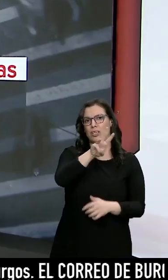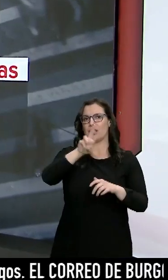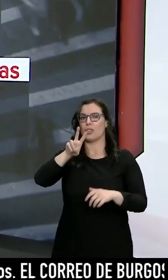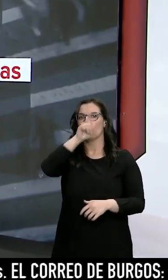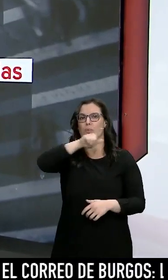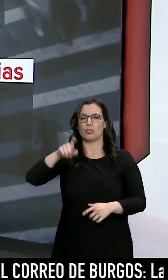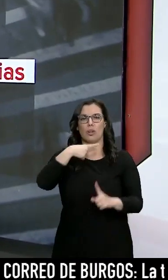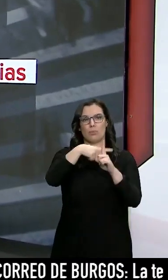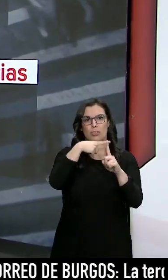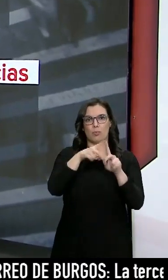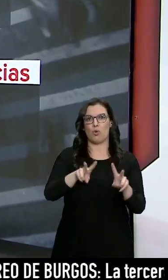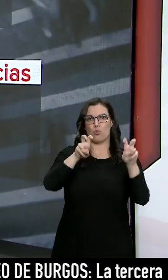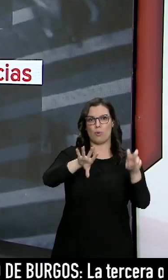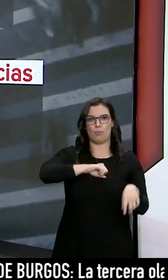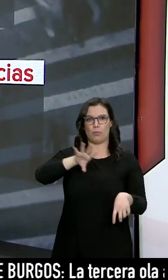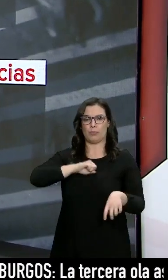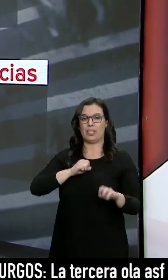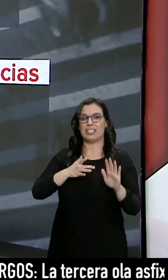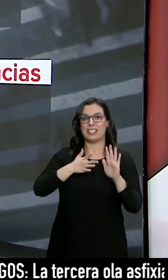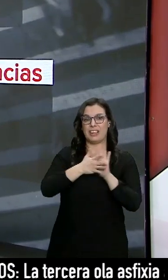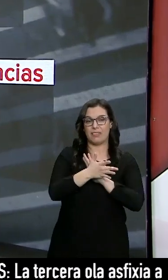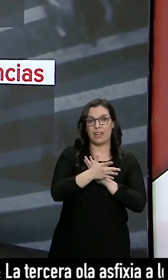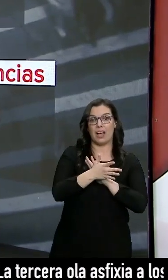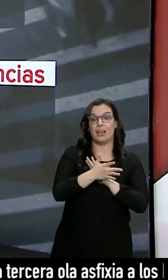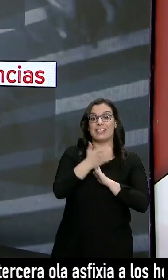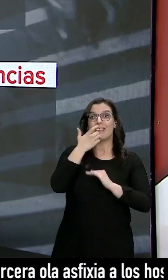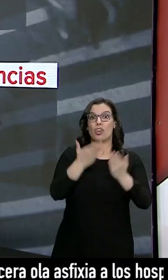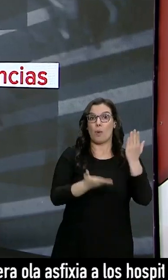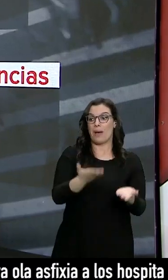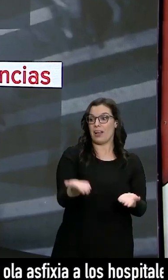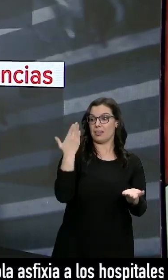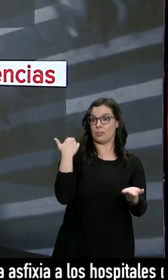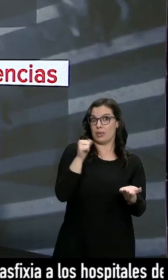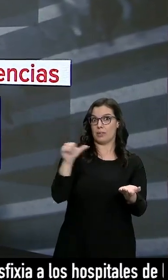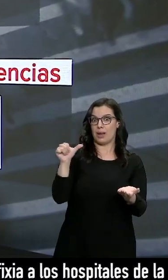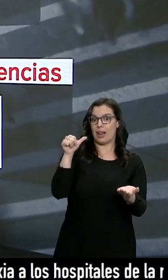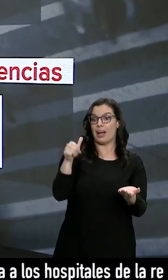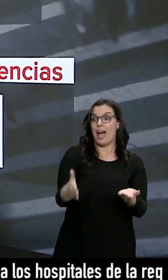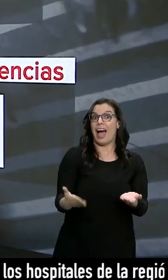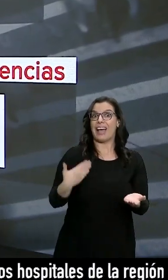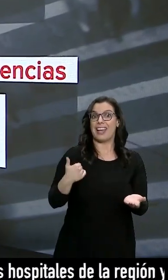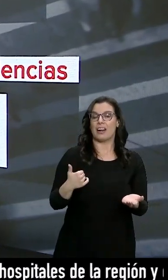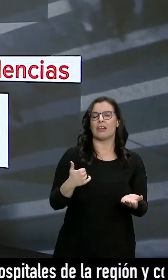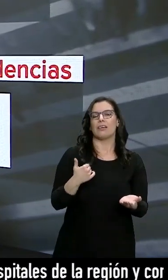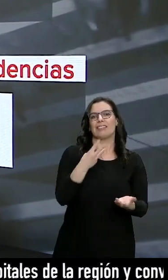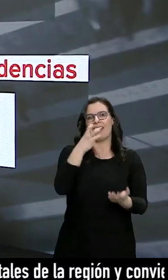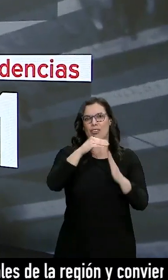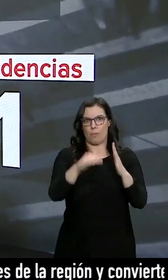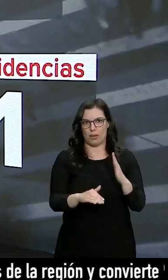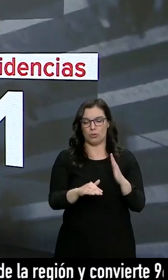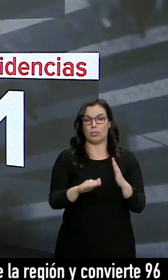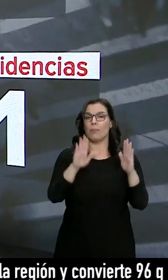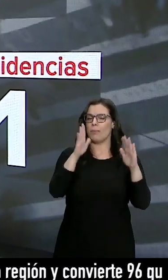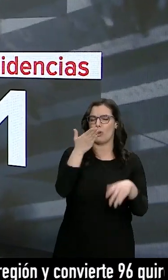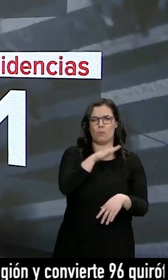1.332 casos nuevos y eso son 300 menos que hace una semana. Lo que no desciende es la cifra de